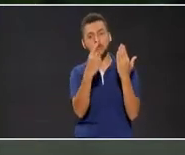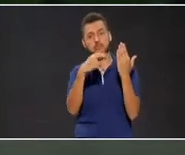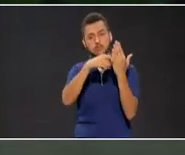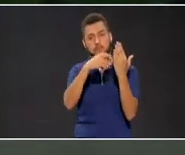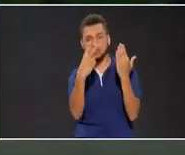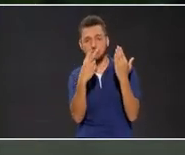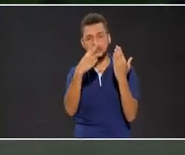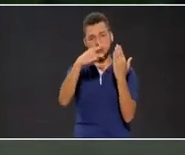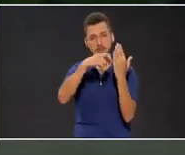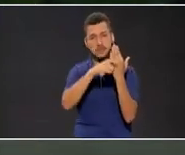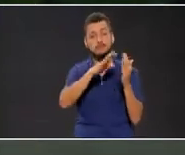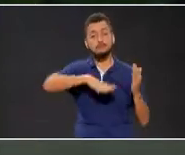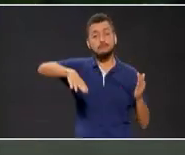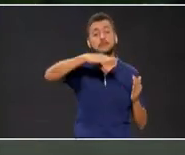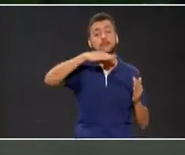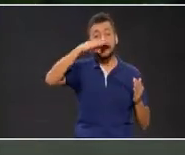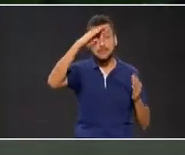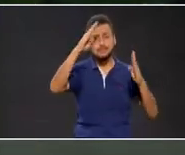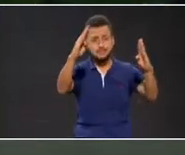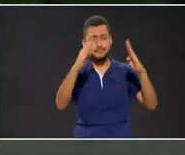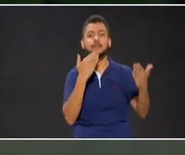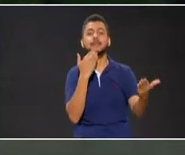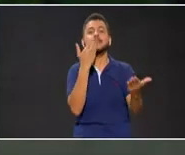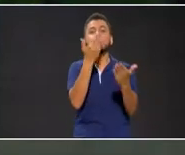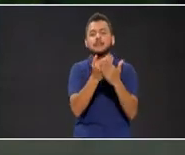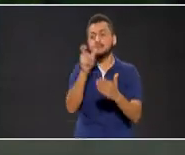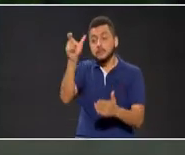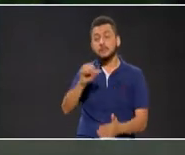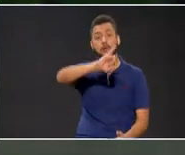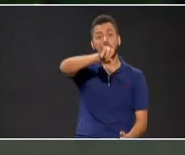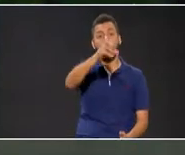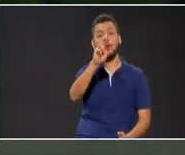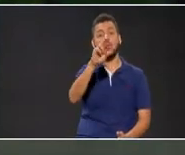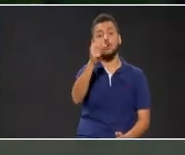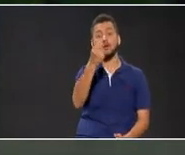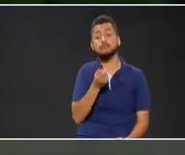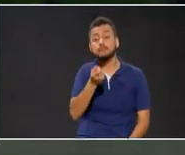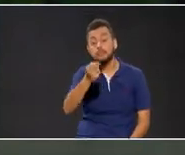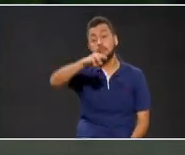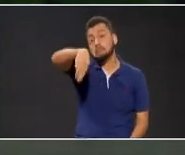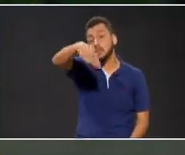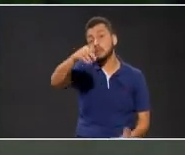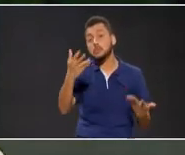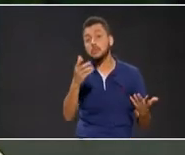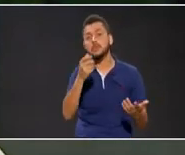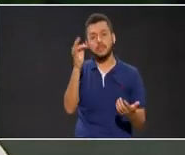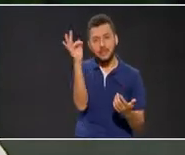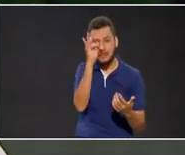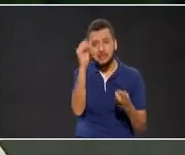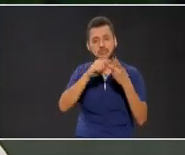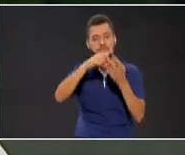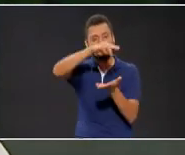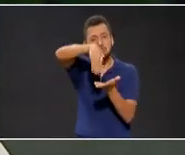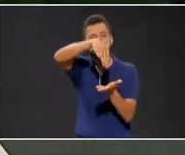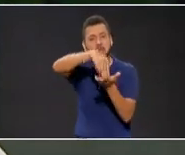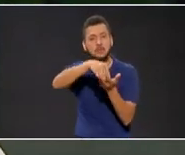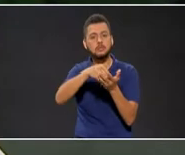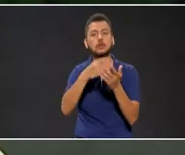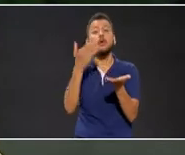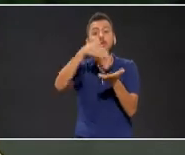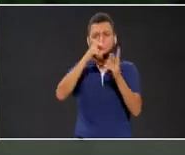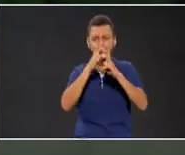que nos ha tratado muy bien y si estoy de acuerdo con jorge un debate un miércoles miércoles con todos los candidatos porque a